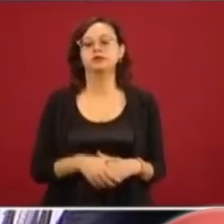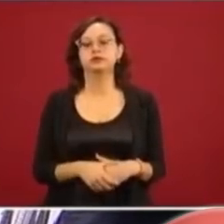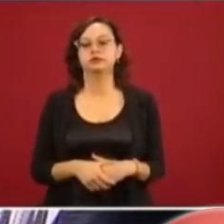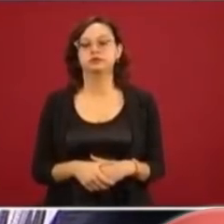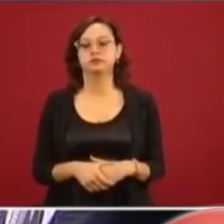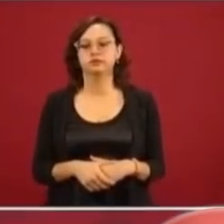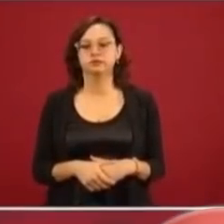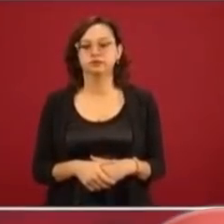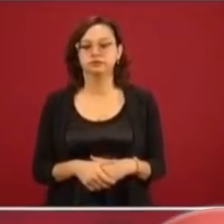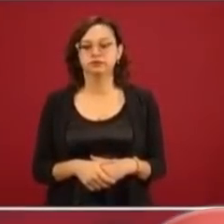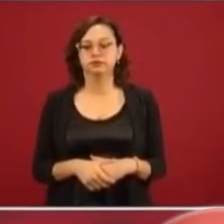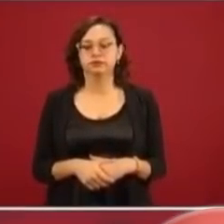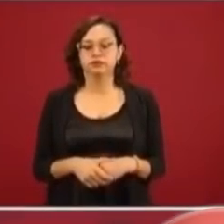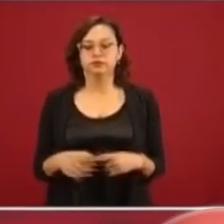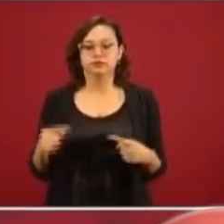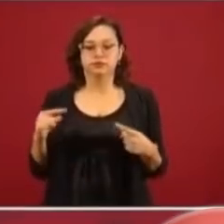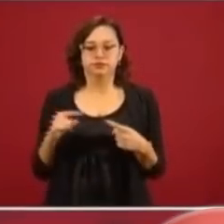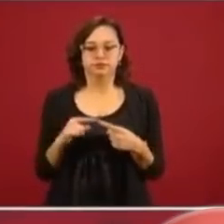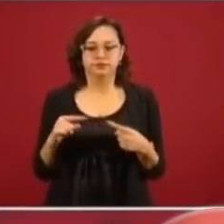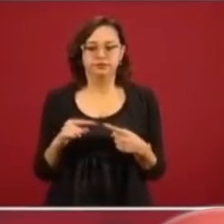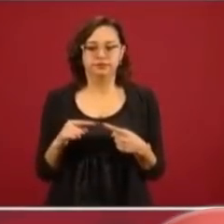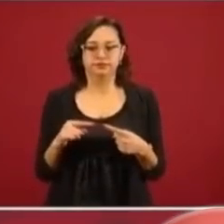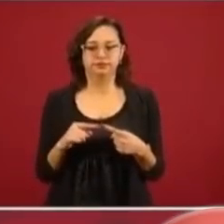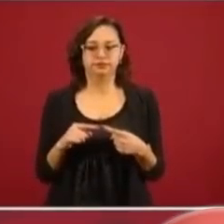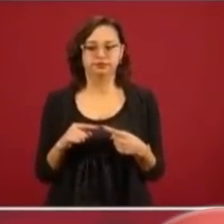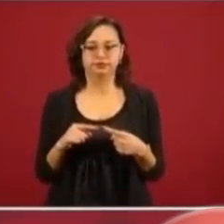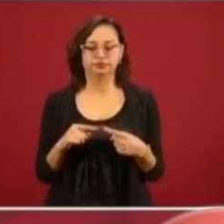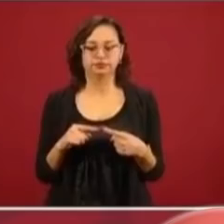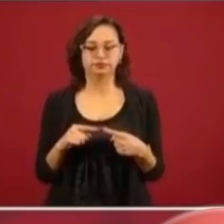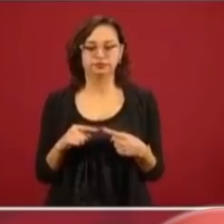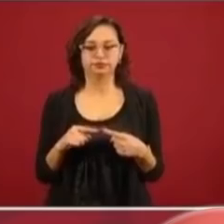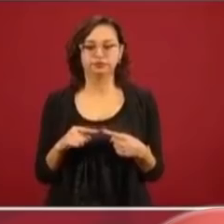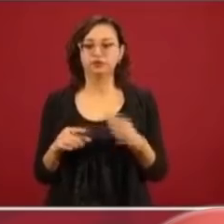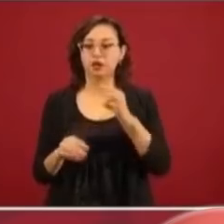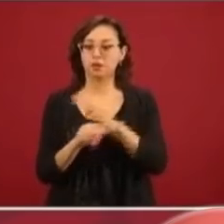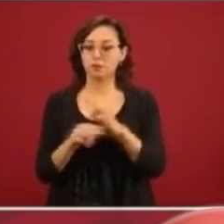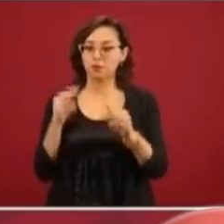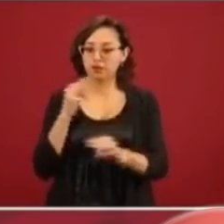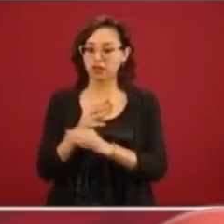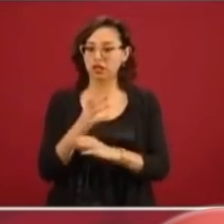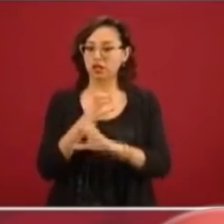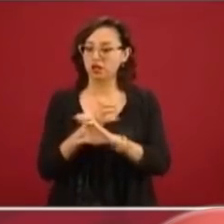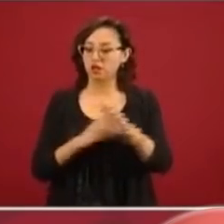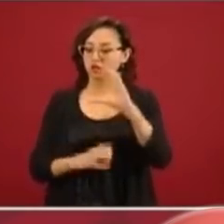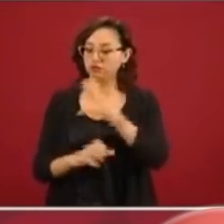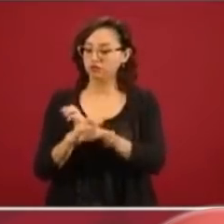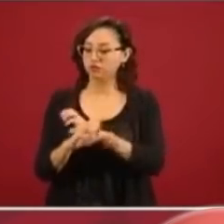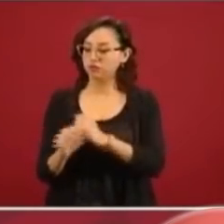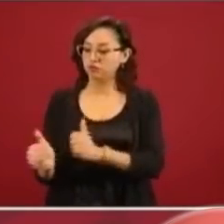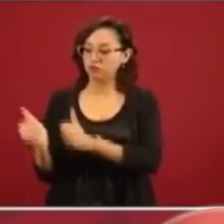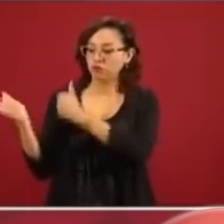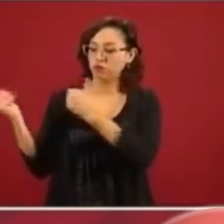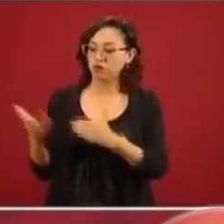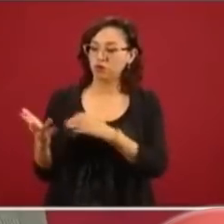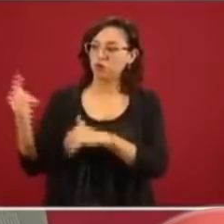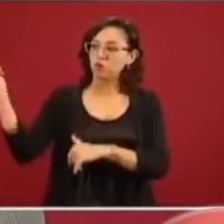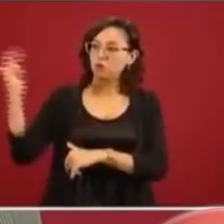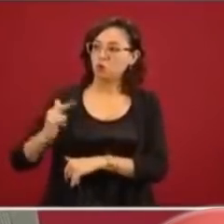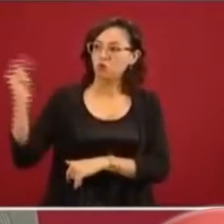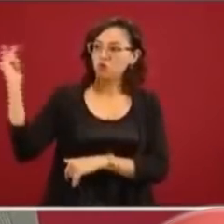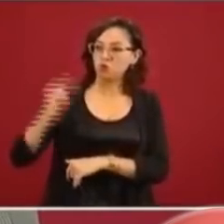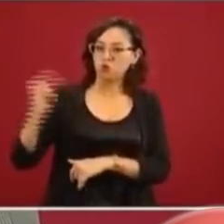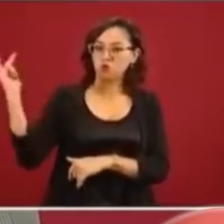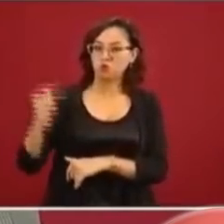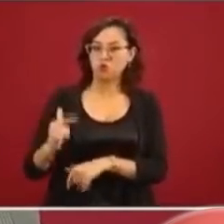mencionó el canciller, lo que se recibió, lo que se está recibiendo en los próximos vuelos es para todos